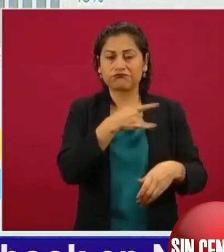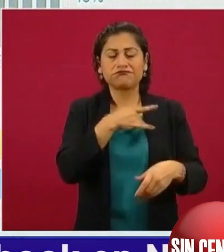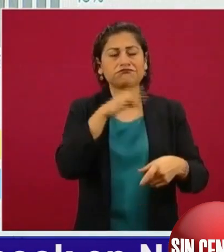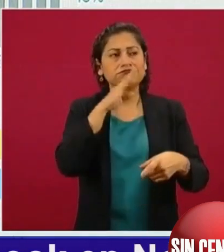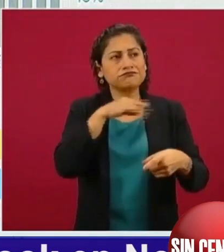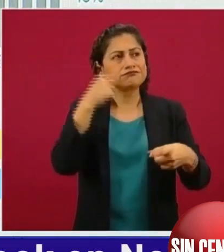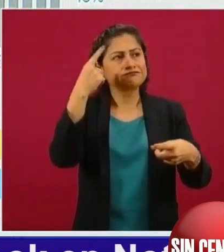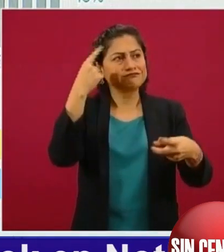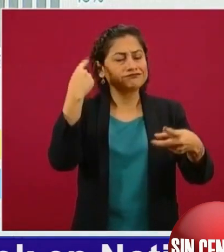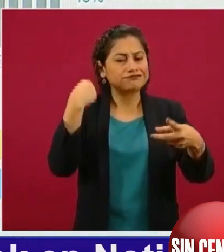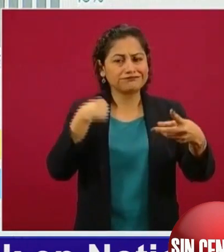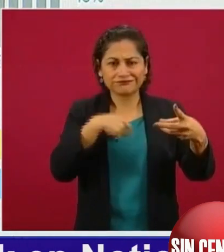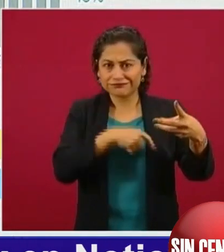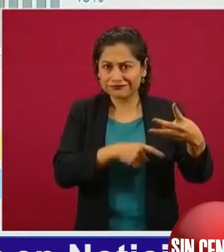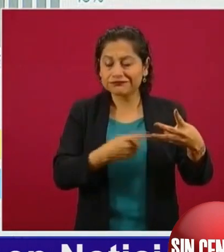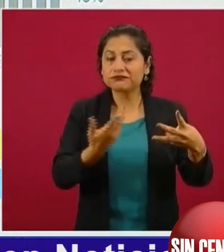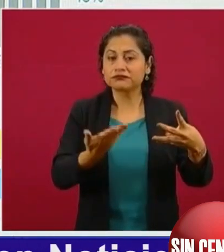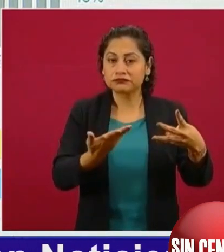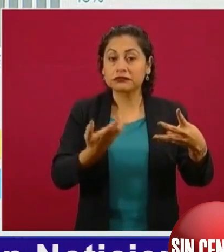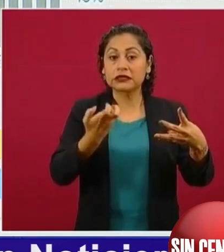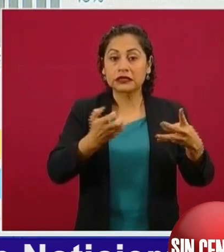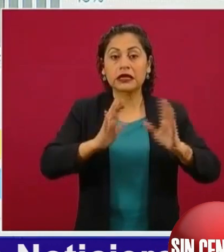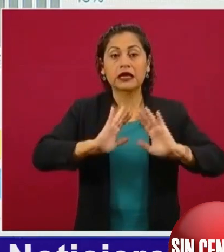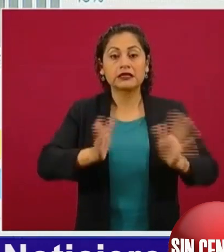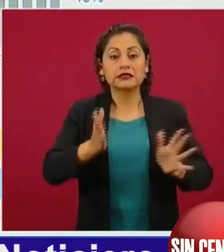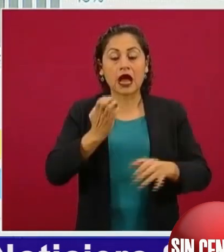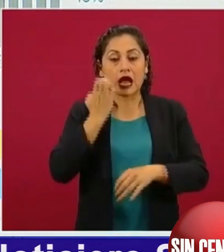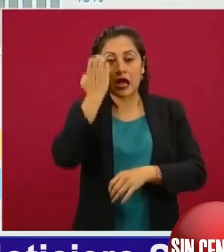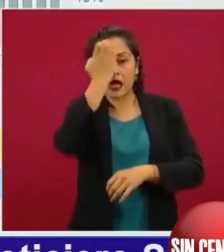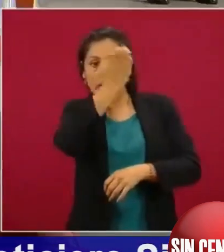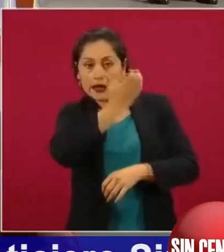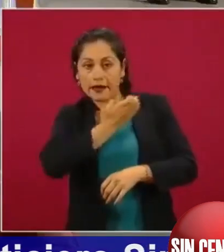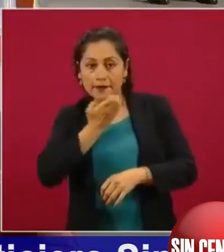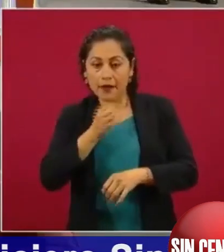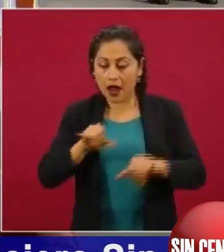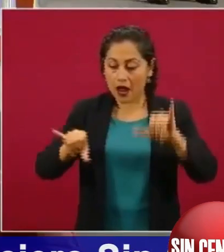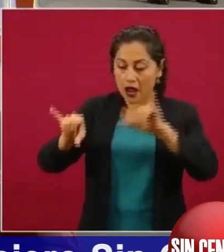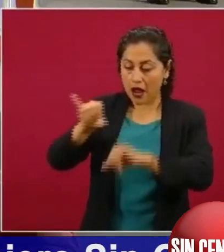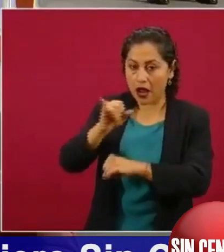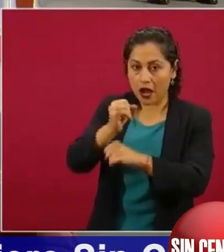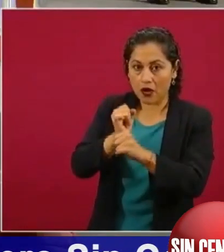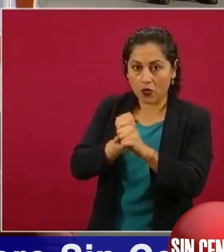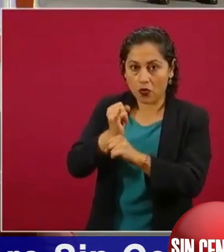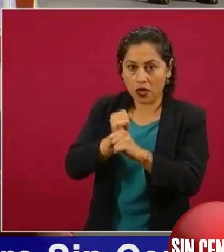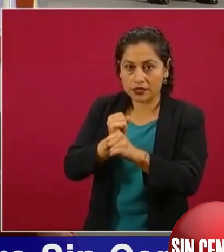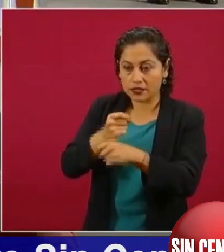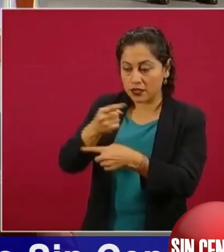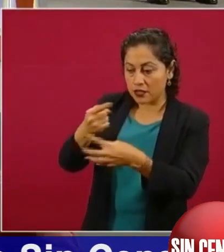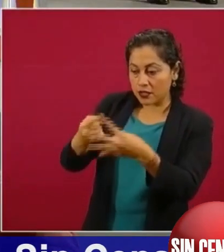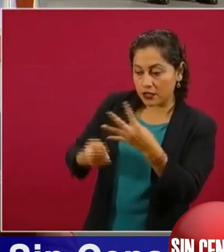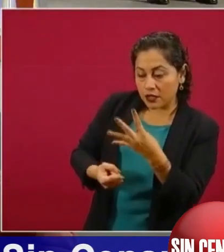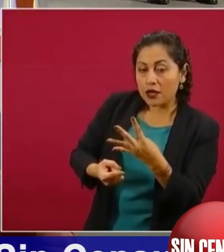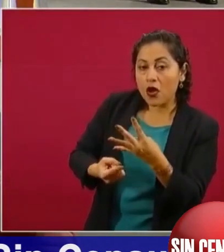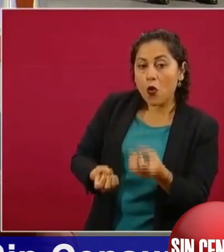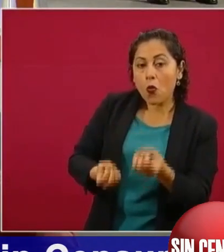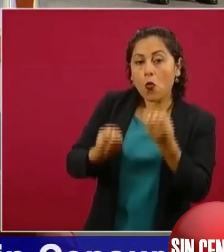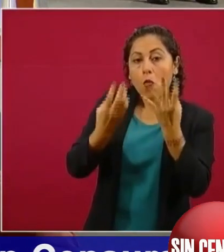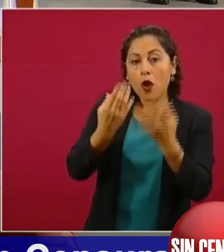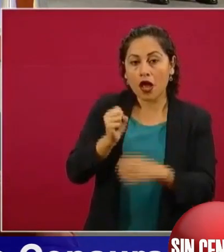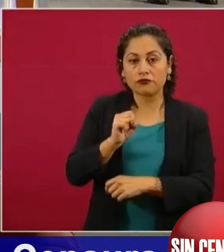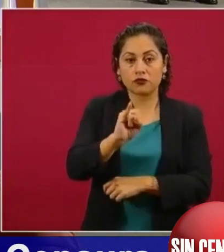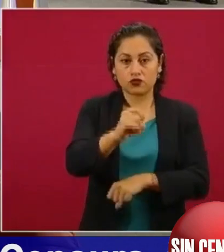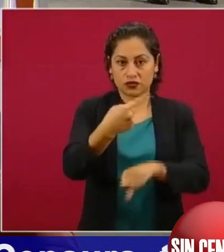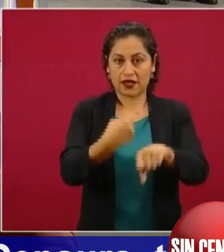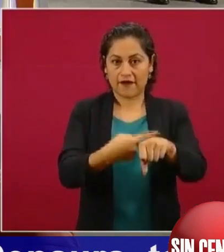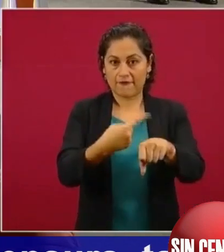dolor de cabeza, se les han hecho pruebas de laboratorio y cuántos de esos 100 dan positivo al